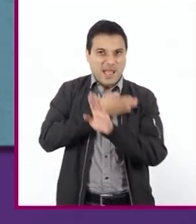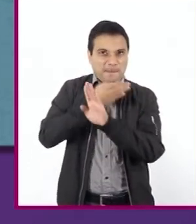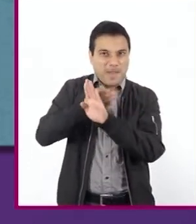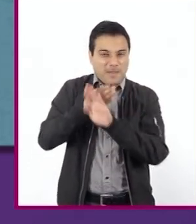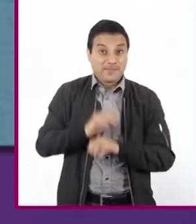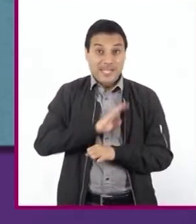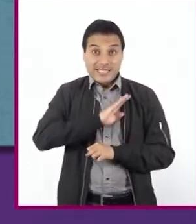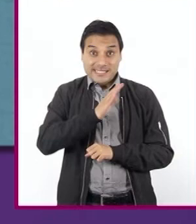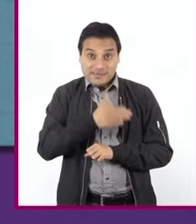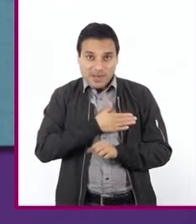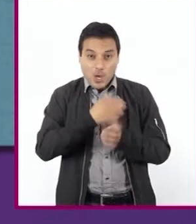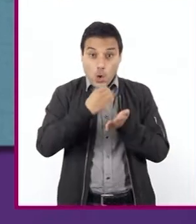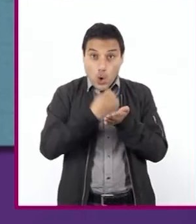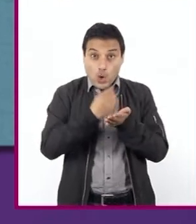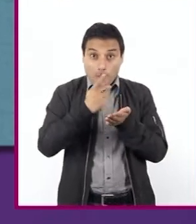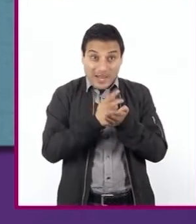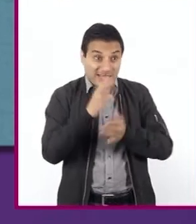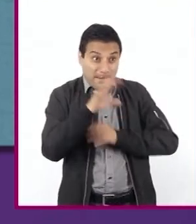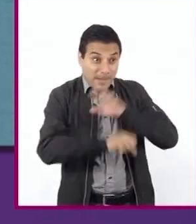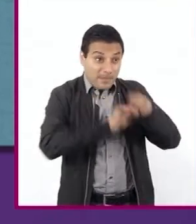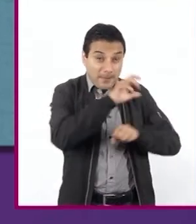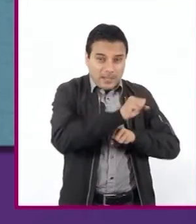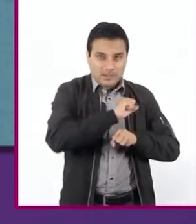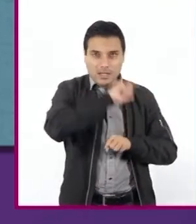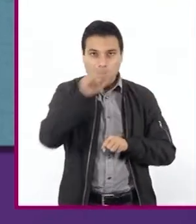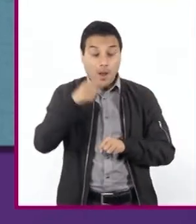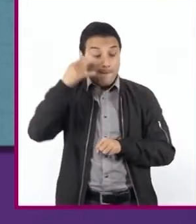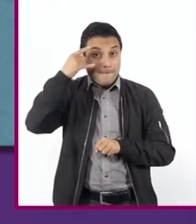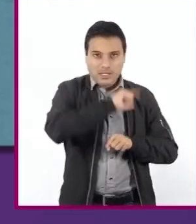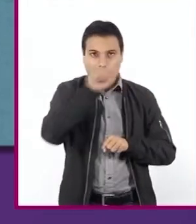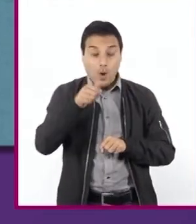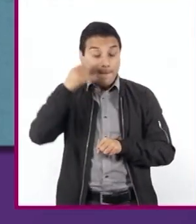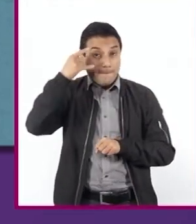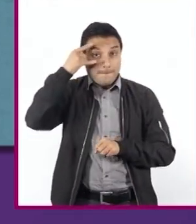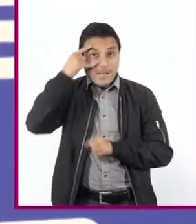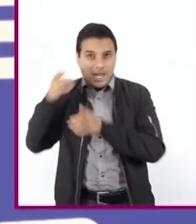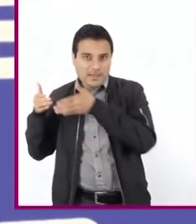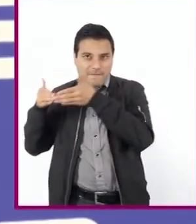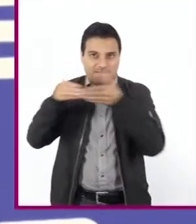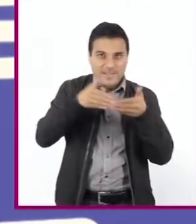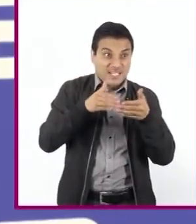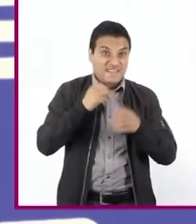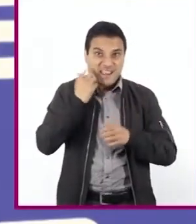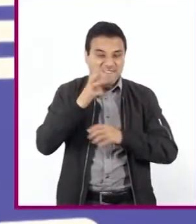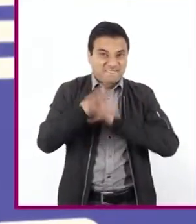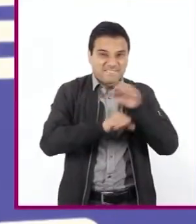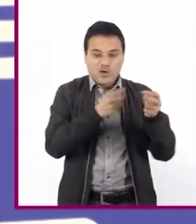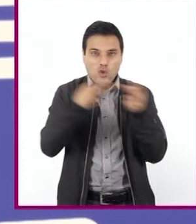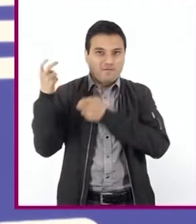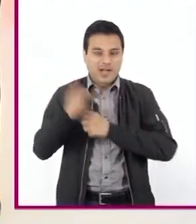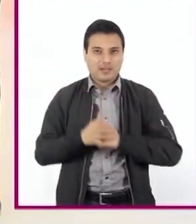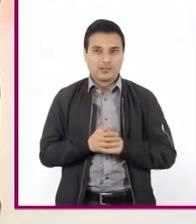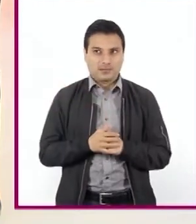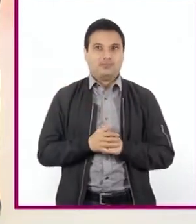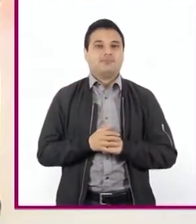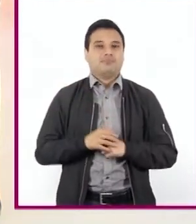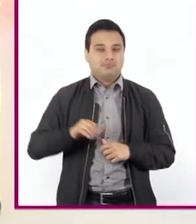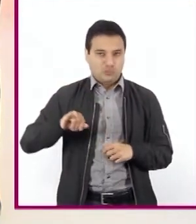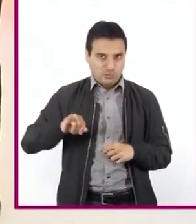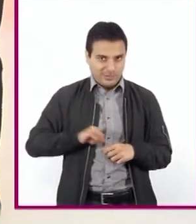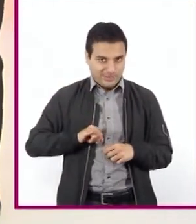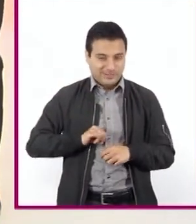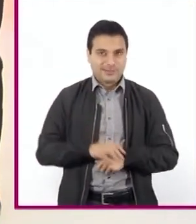vez obtenían explotando las minas y los trabajadores de Nueva España. Pero maestra, ¿podría